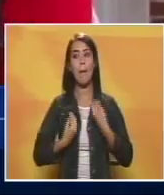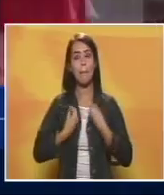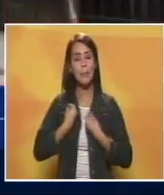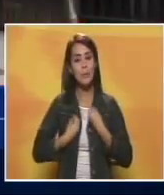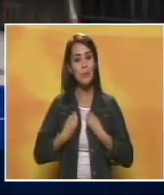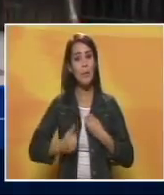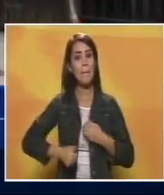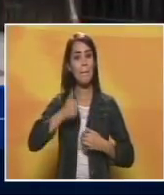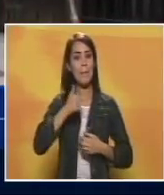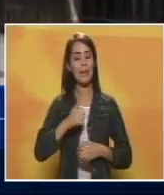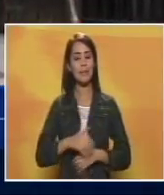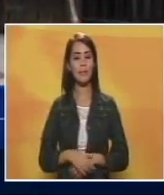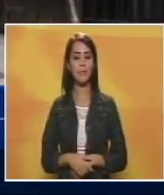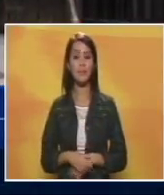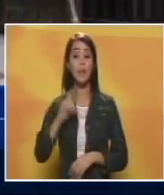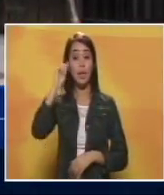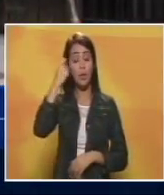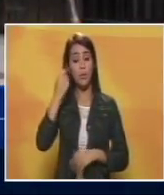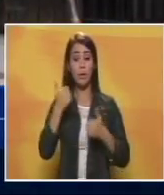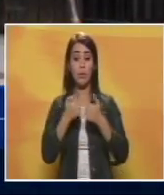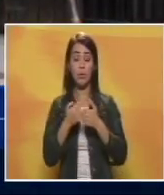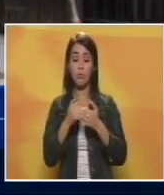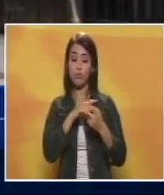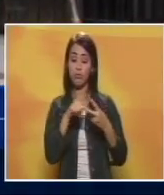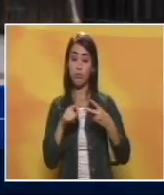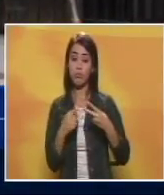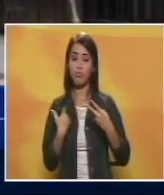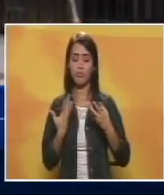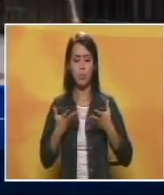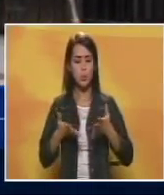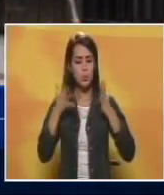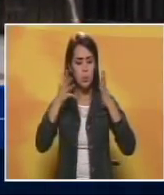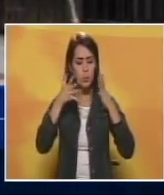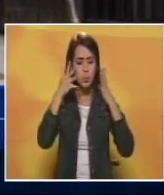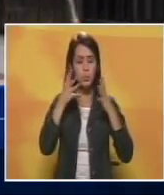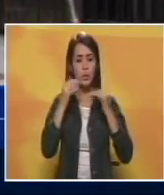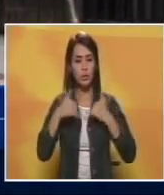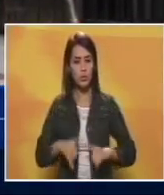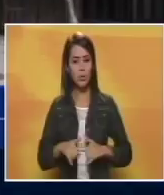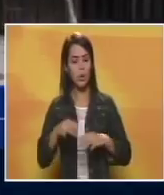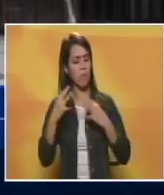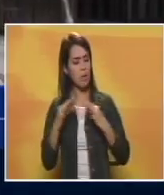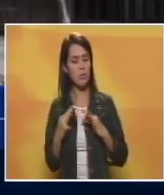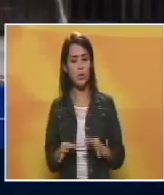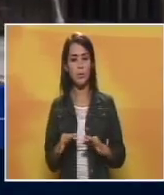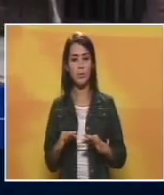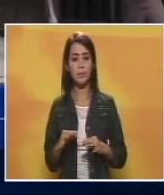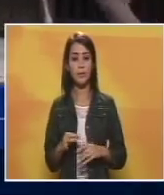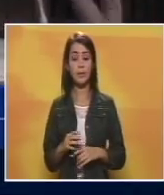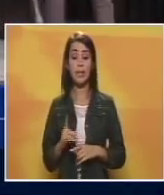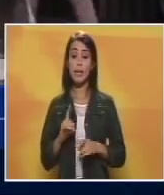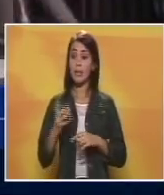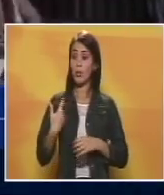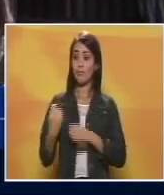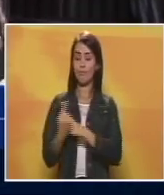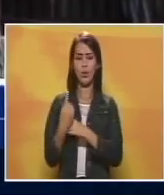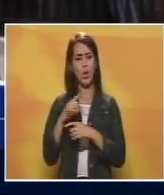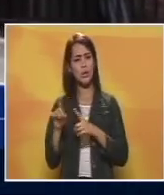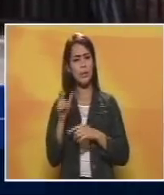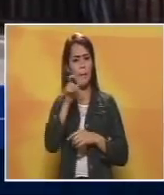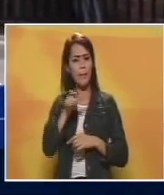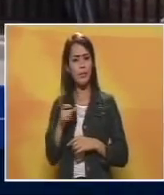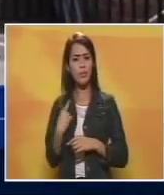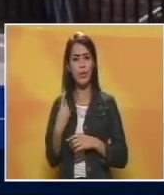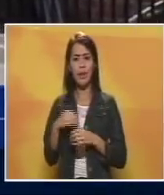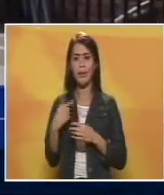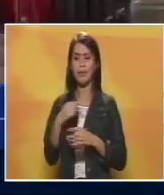es triple. Recordemos que la pareja siempre ha querido llevar la crianza de sus hijos de la forma más normal posible y no han permitido que otras personas